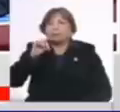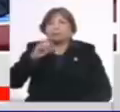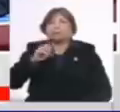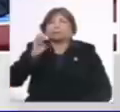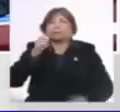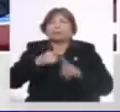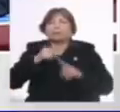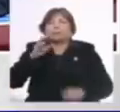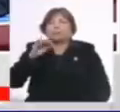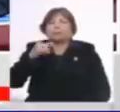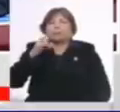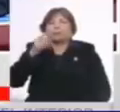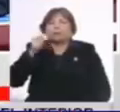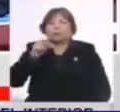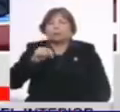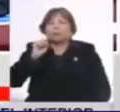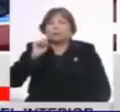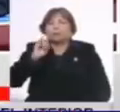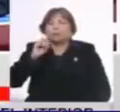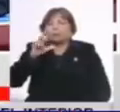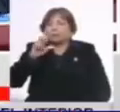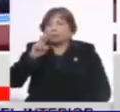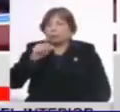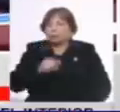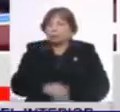del exministro Juan Silva?